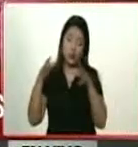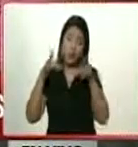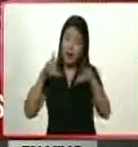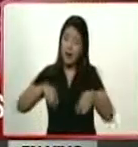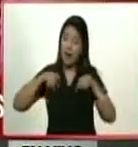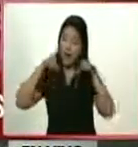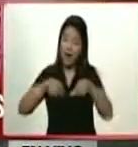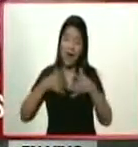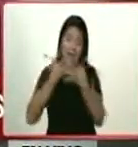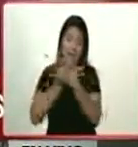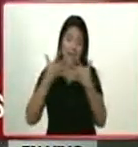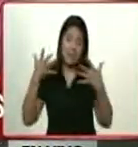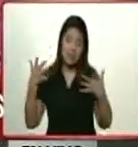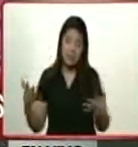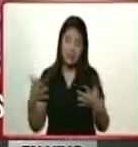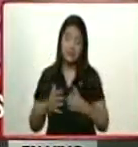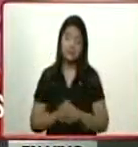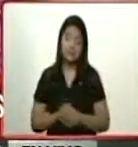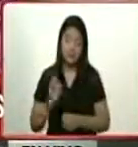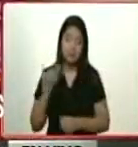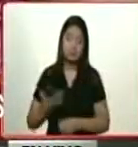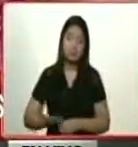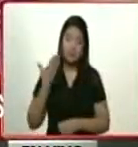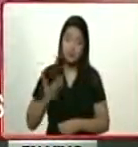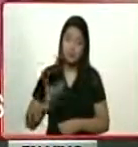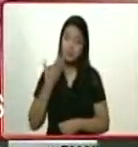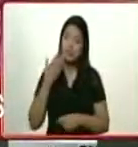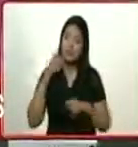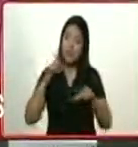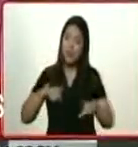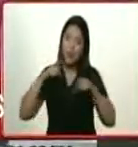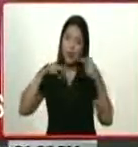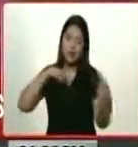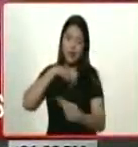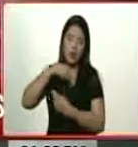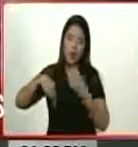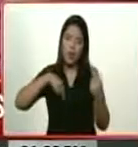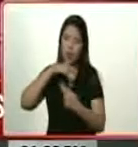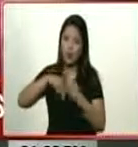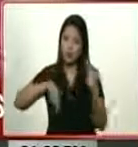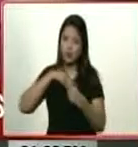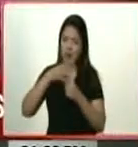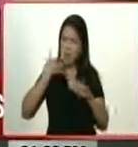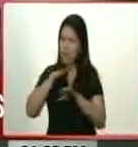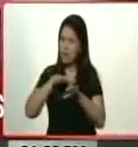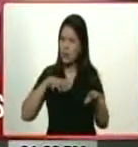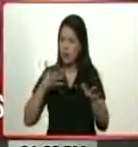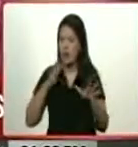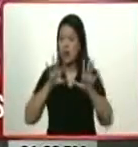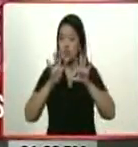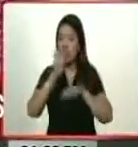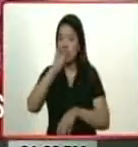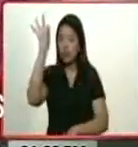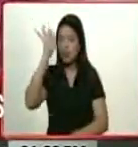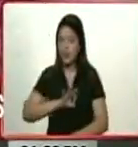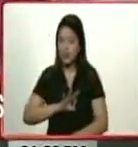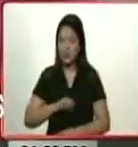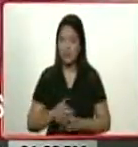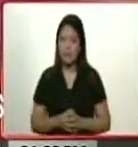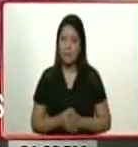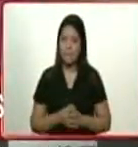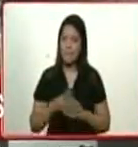conversando ahora con el gobernador, el comandante Wilmar, veníamos conversando, son 57 mil productores de café a